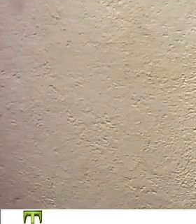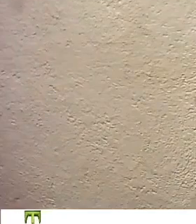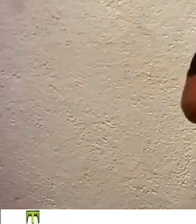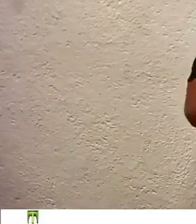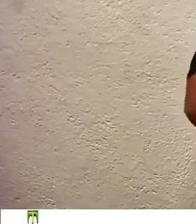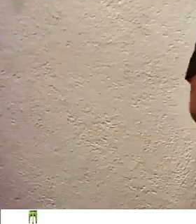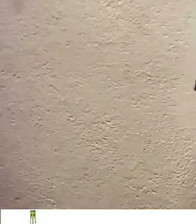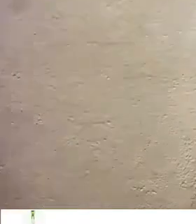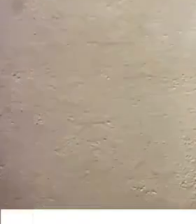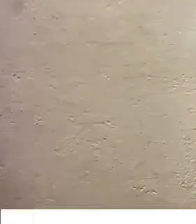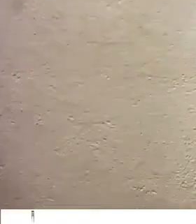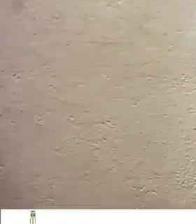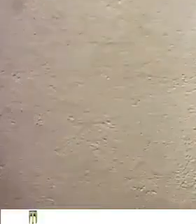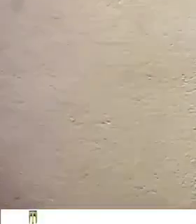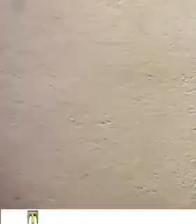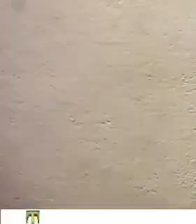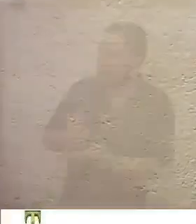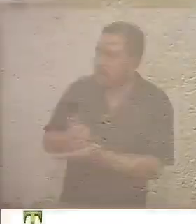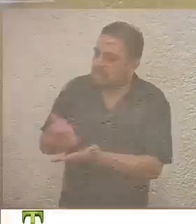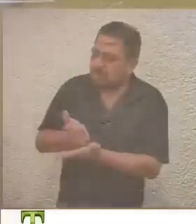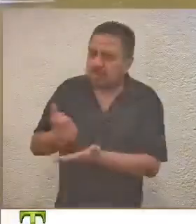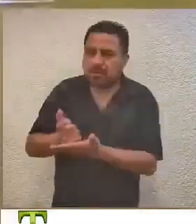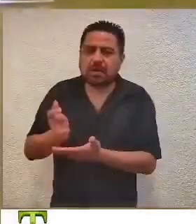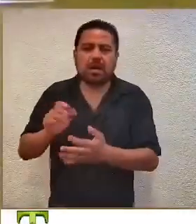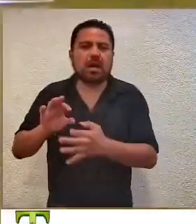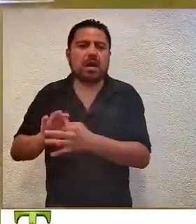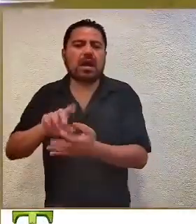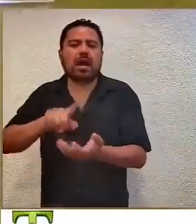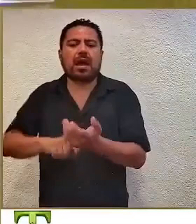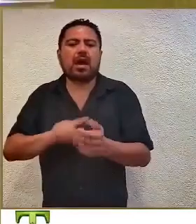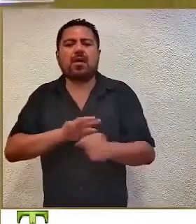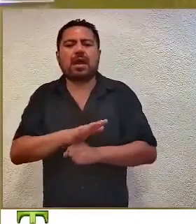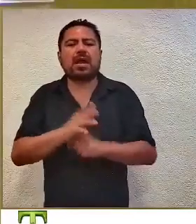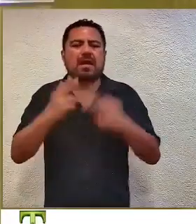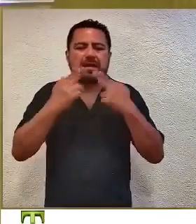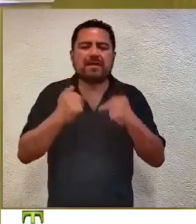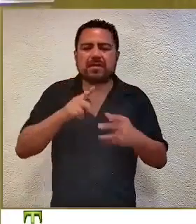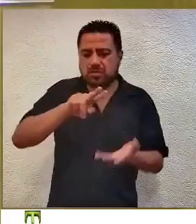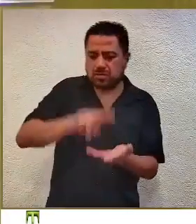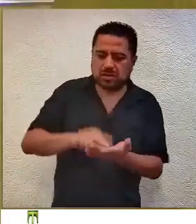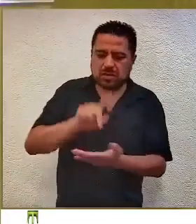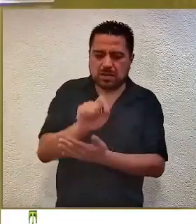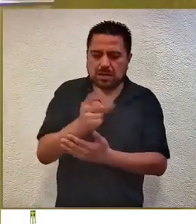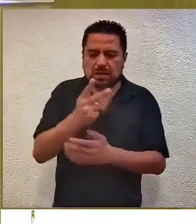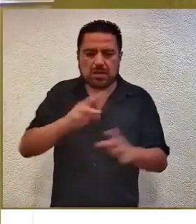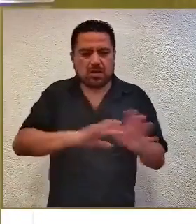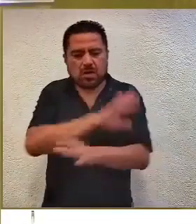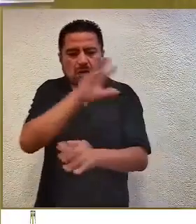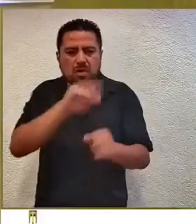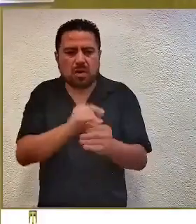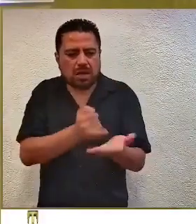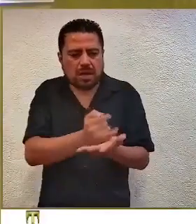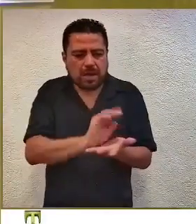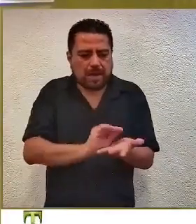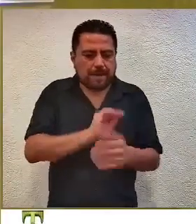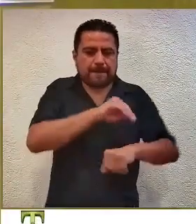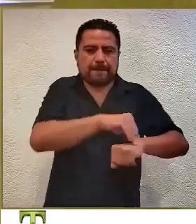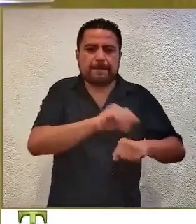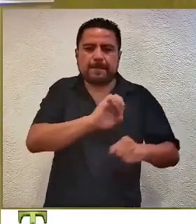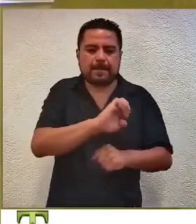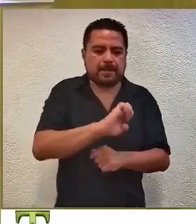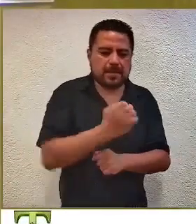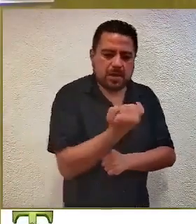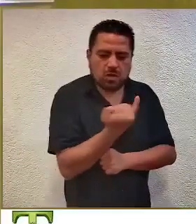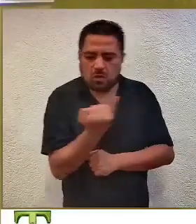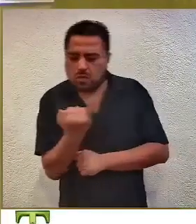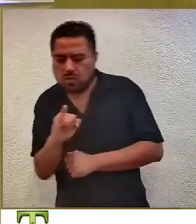El pago parcial de sus salarios correspondientes al ejercicio fiscal 2022, el pago total de sus salarios correspondientes al periodo enero-junio